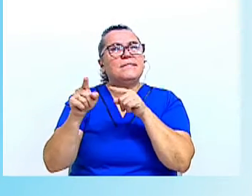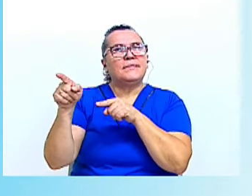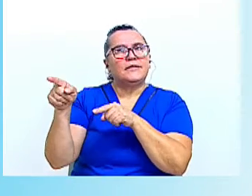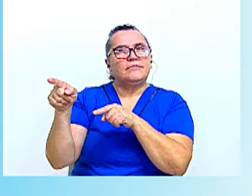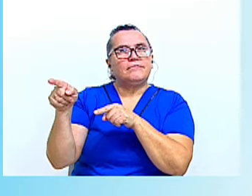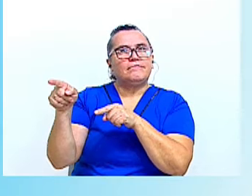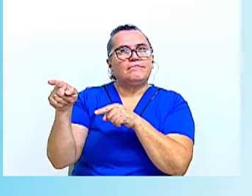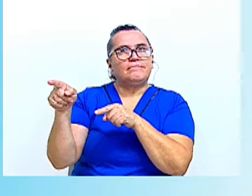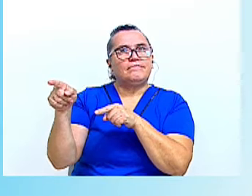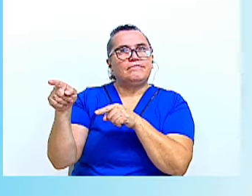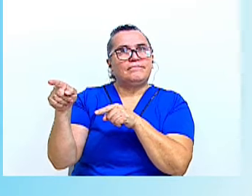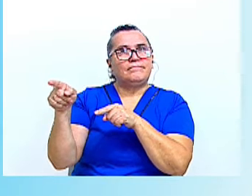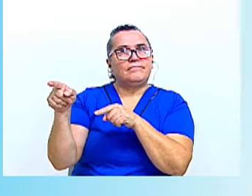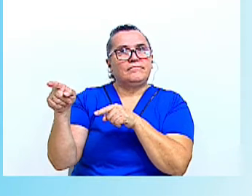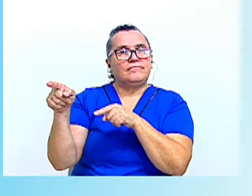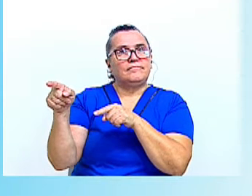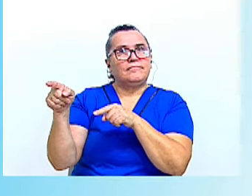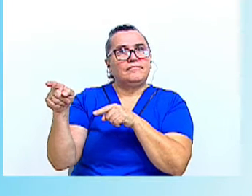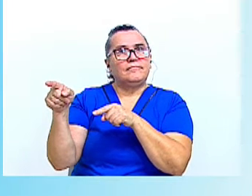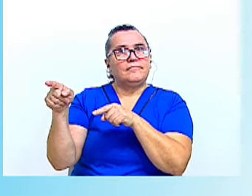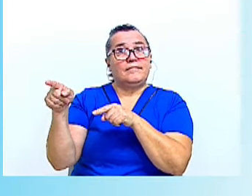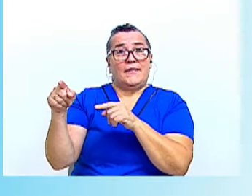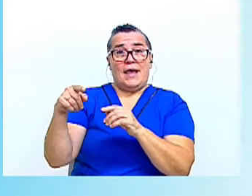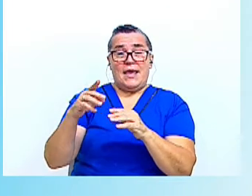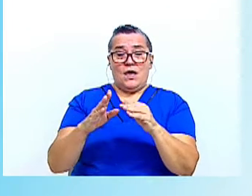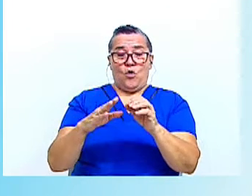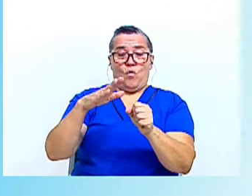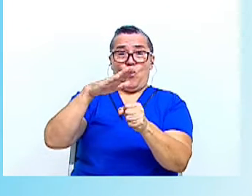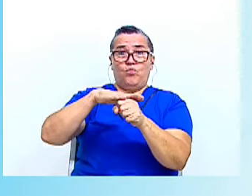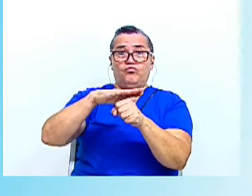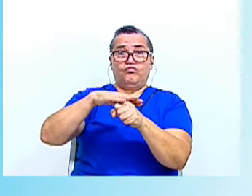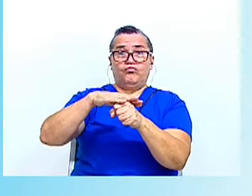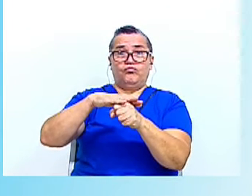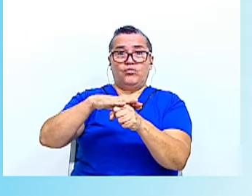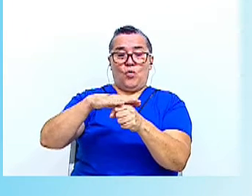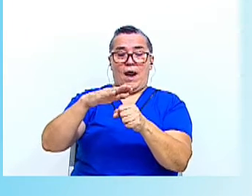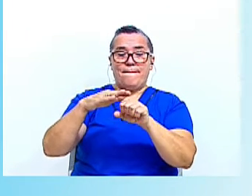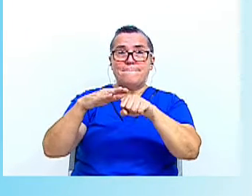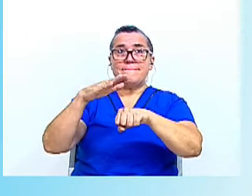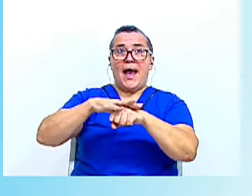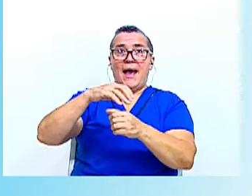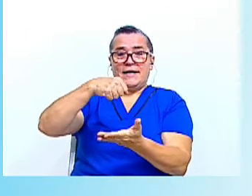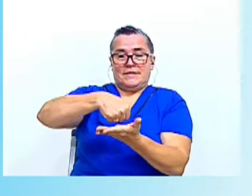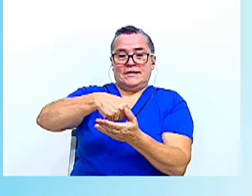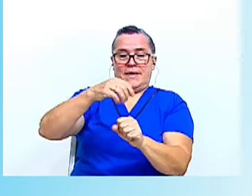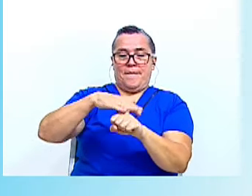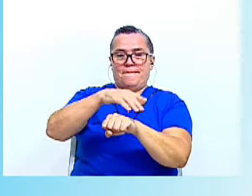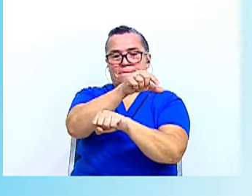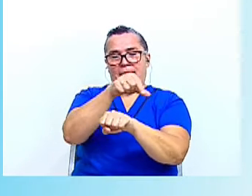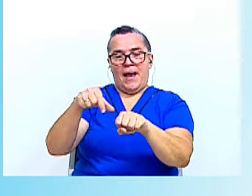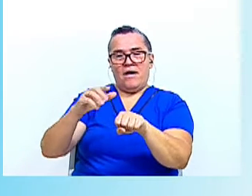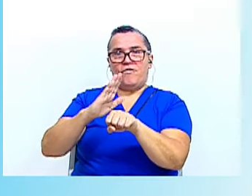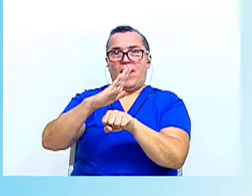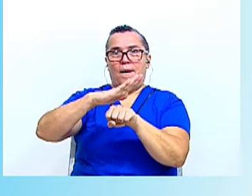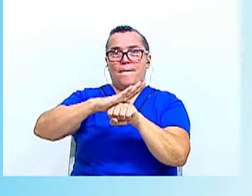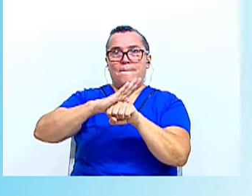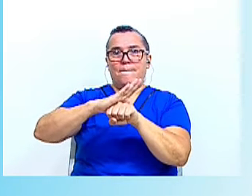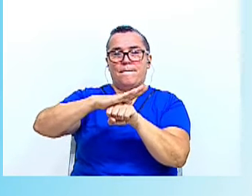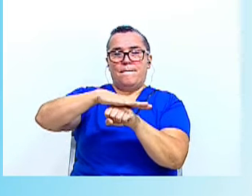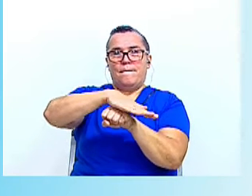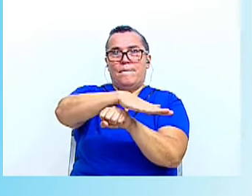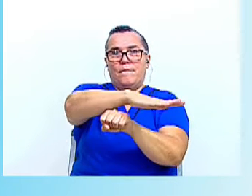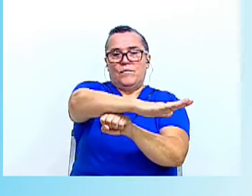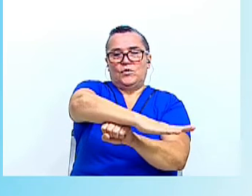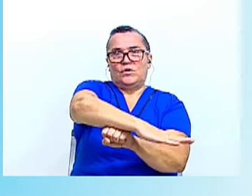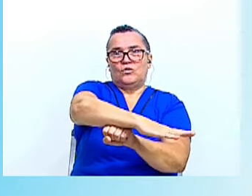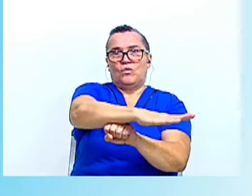Hemos ilustrado acá con una palanca, tiene una base, una barra rígida y vamos a levantar